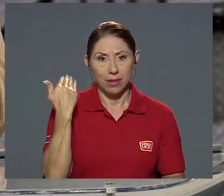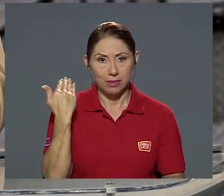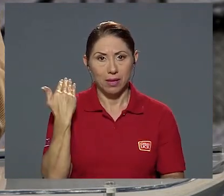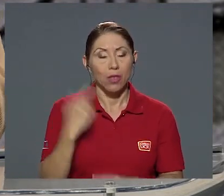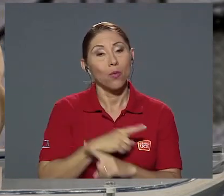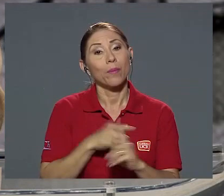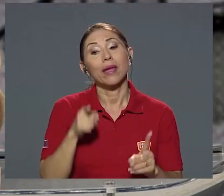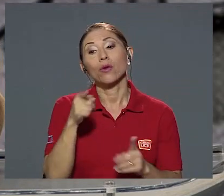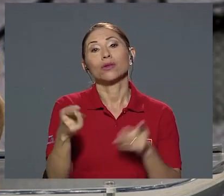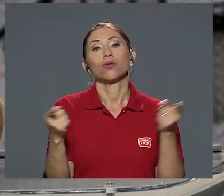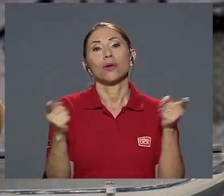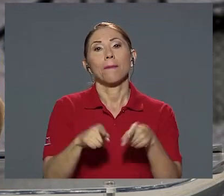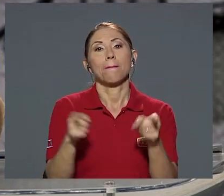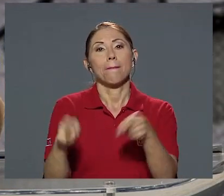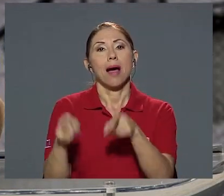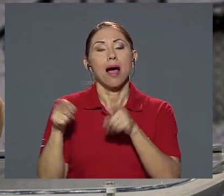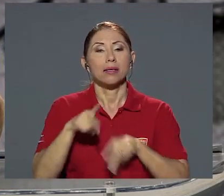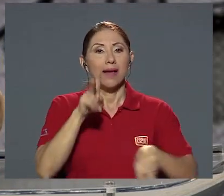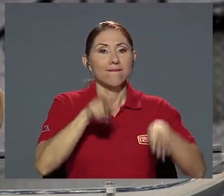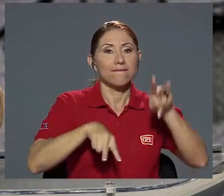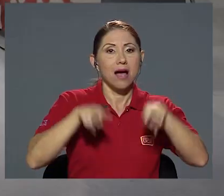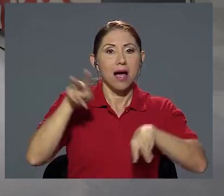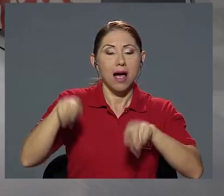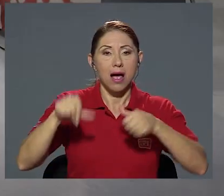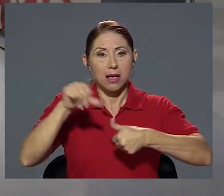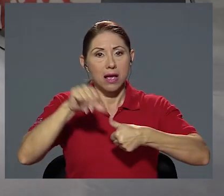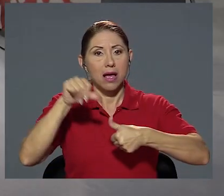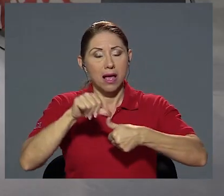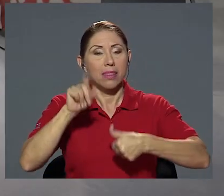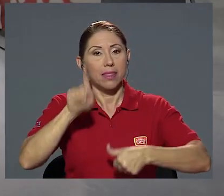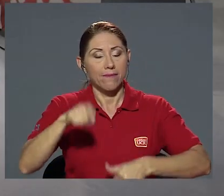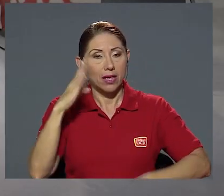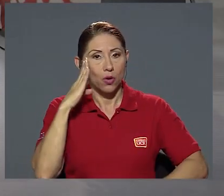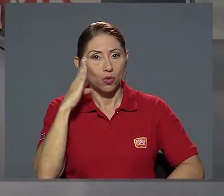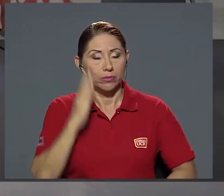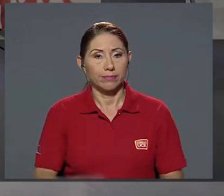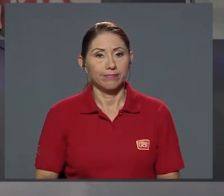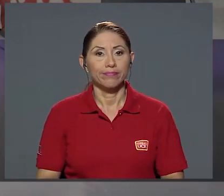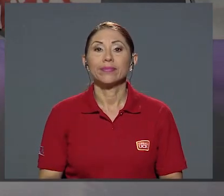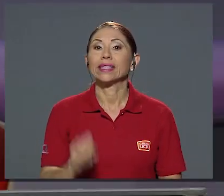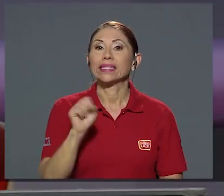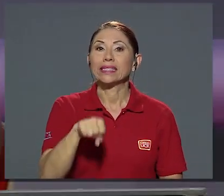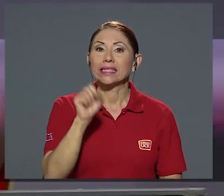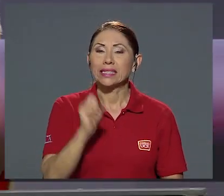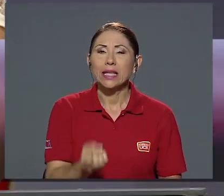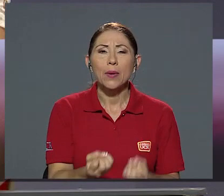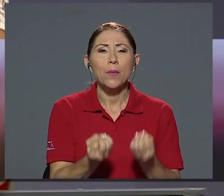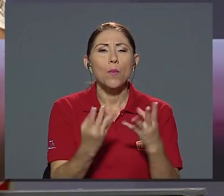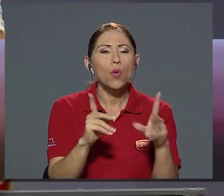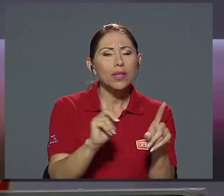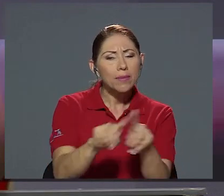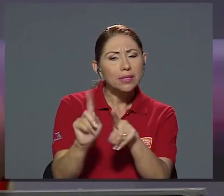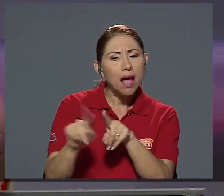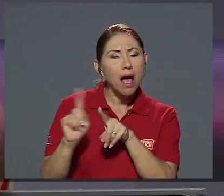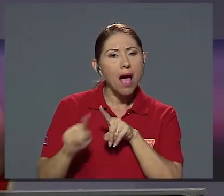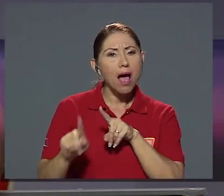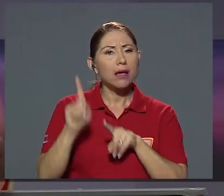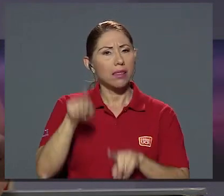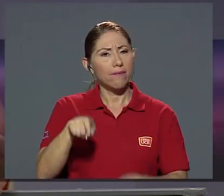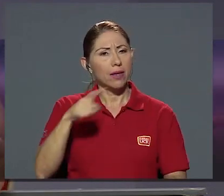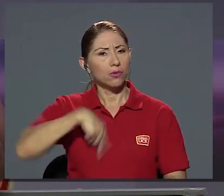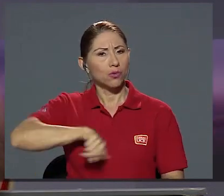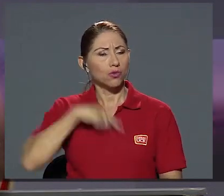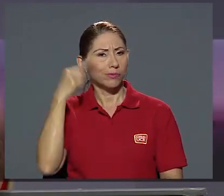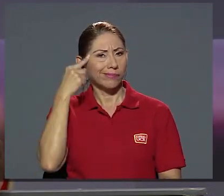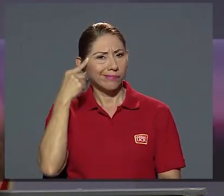son también variables del contexto centroamericano que hay que considerar. Sí, múltiples variables que nos deben poner a